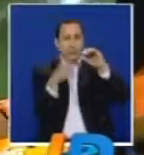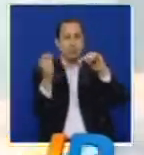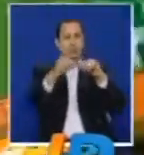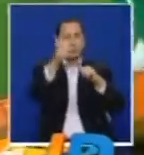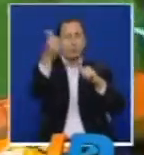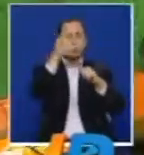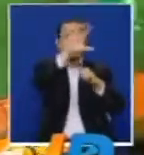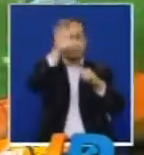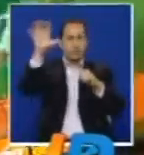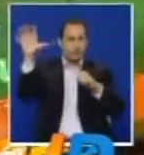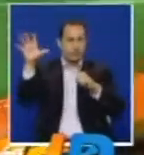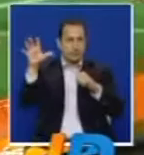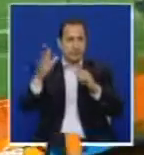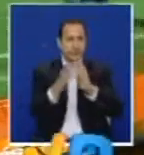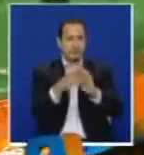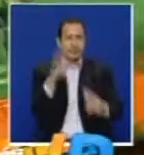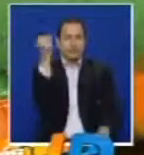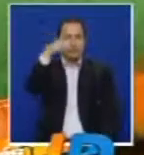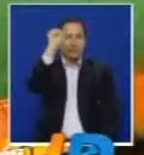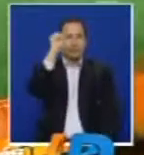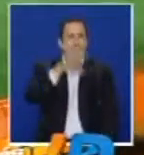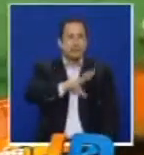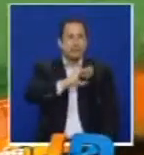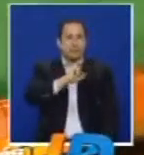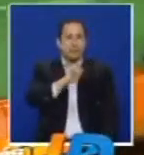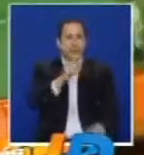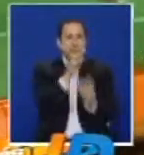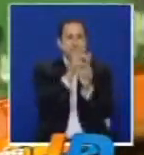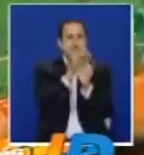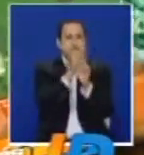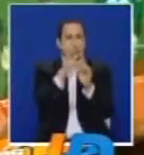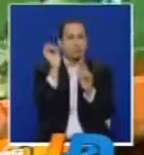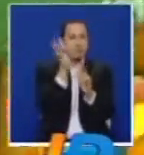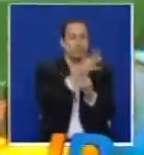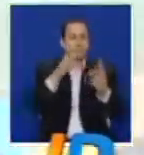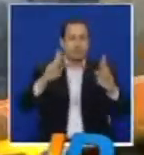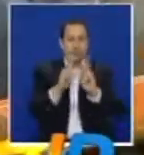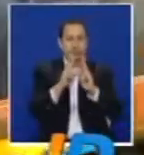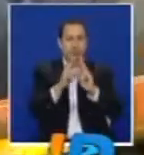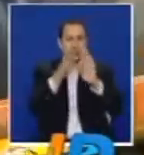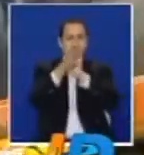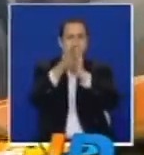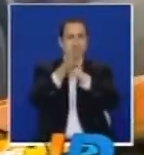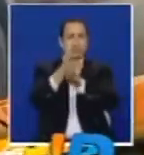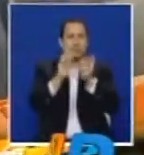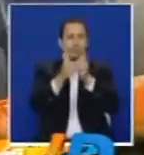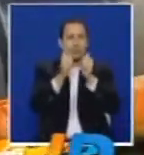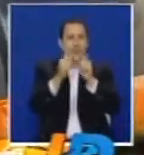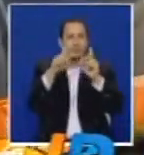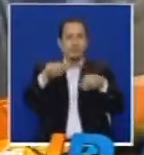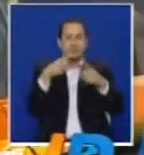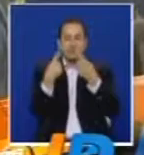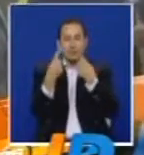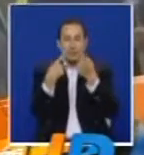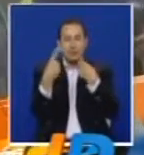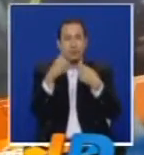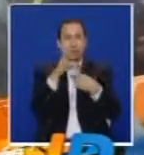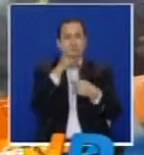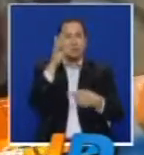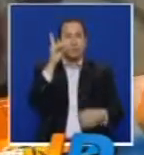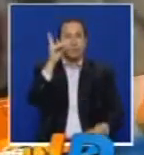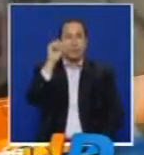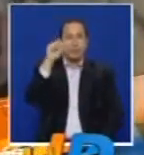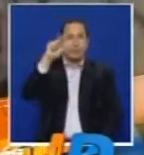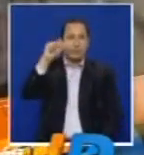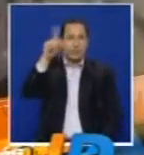exterior. La victoria del Deportivo Cali sobre el Itagüí, un resumen de la jornada. Y la entrevista de Jaime Orlando Dinas